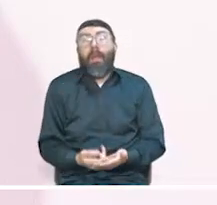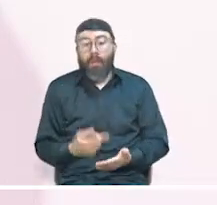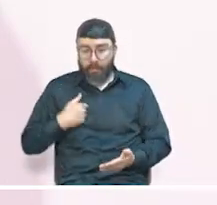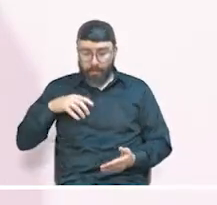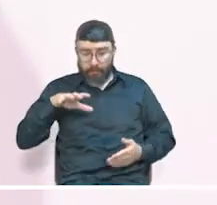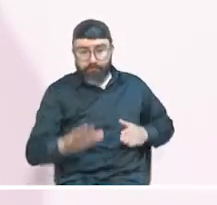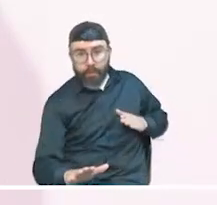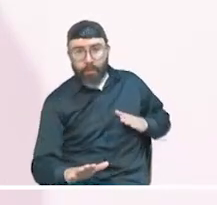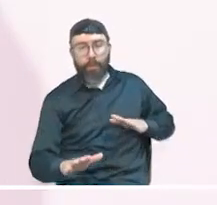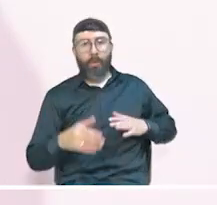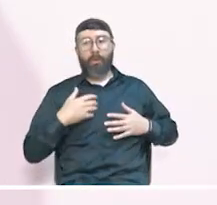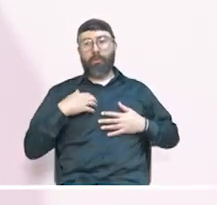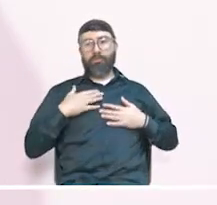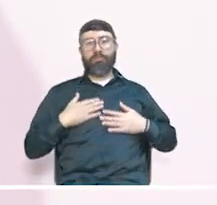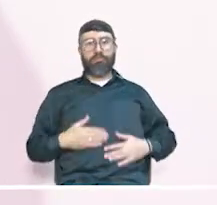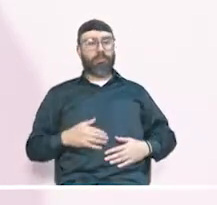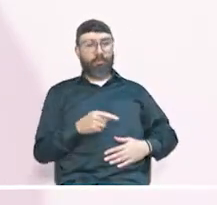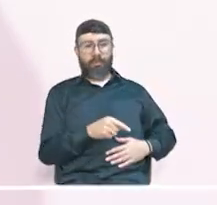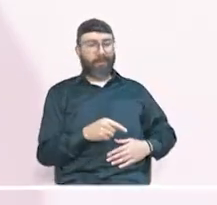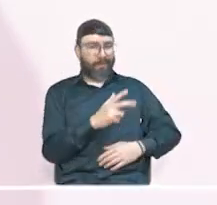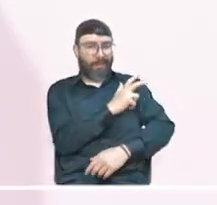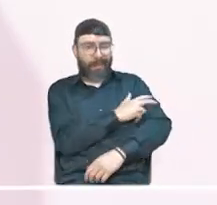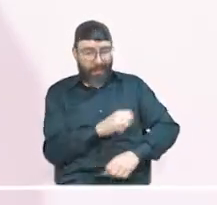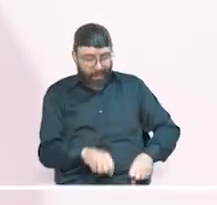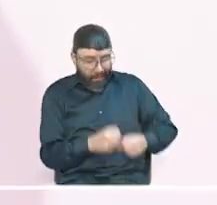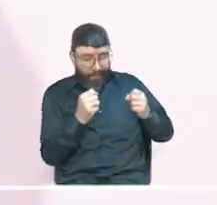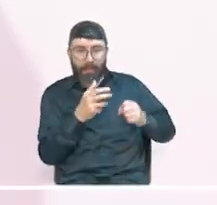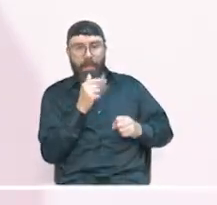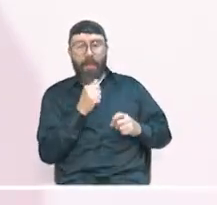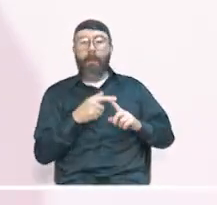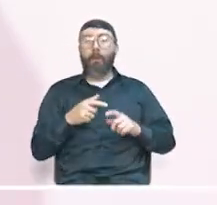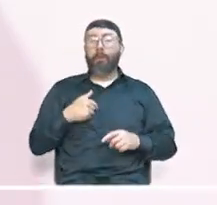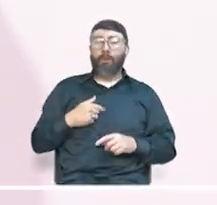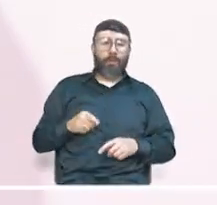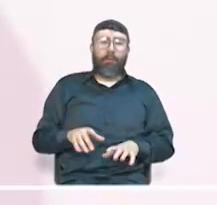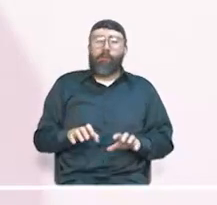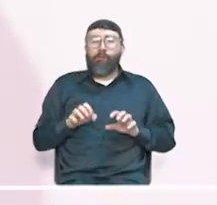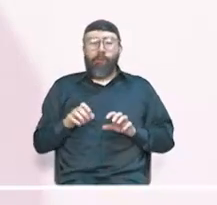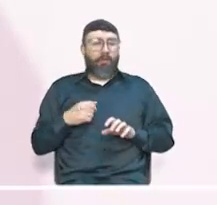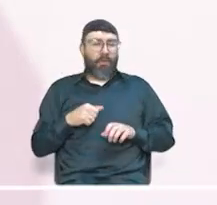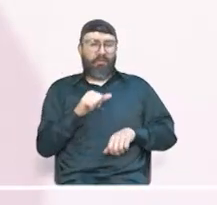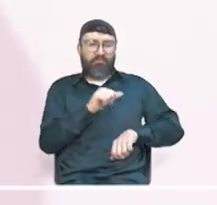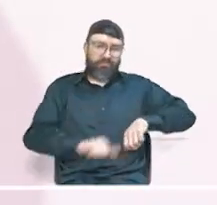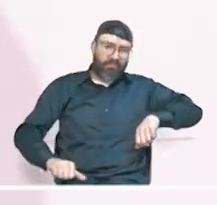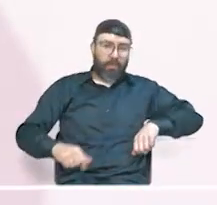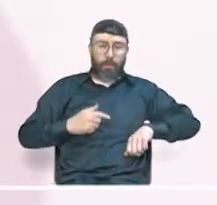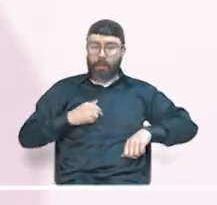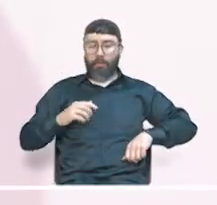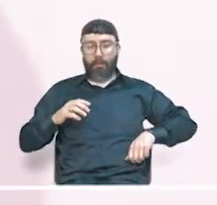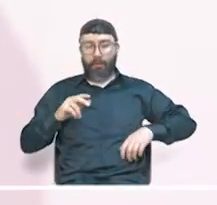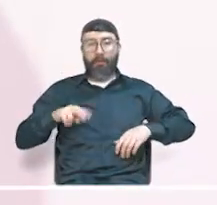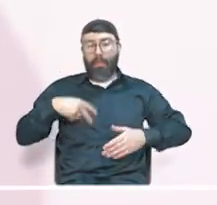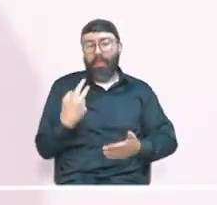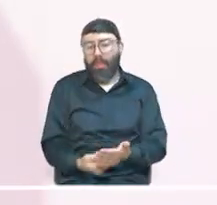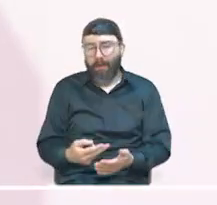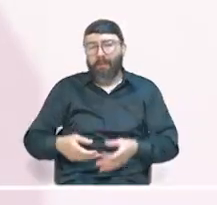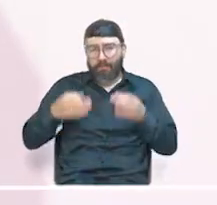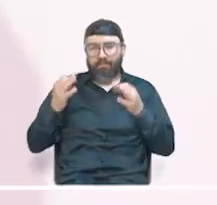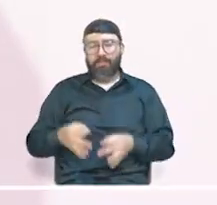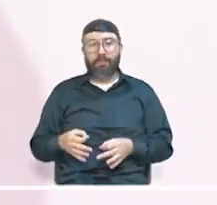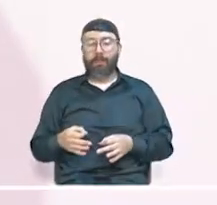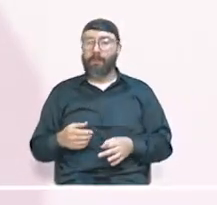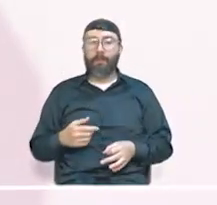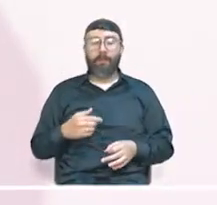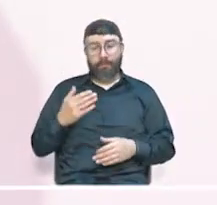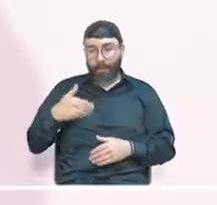tengo tanto riesgo de que se desgarre mi músculo, pero si yo estoy toda retraída, pues ellos se rasgan, no puedo reaccionar. Entonces, cuando uno imita a un